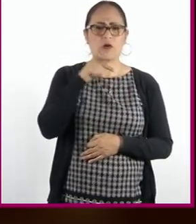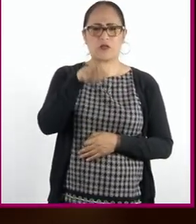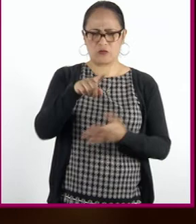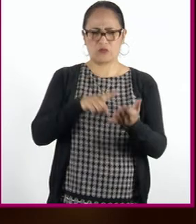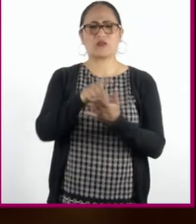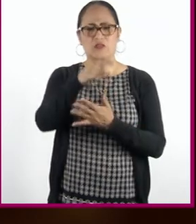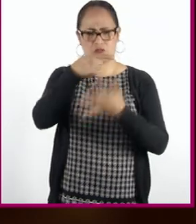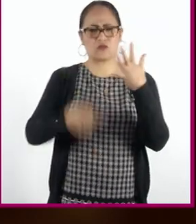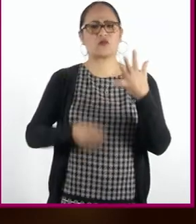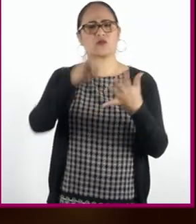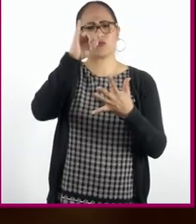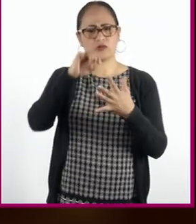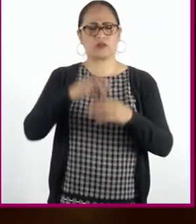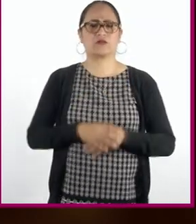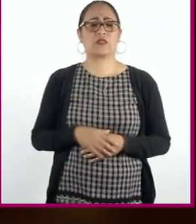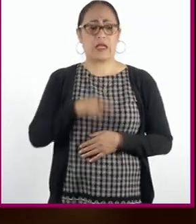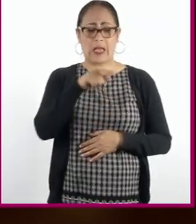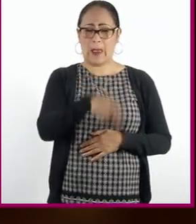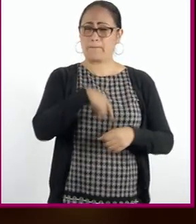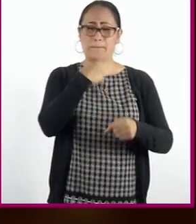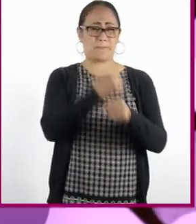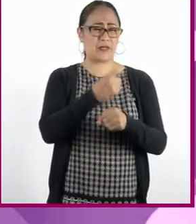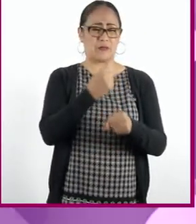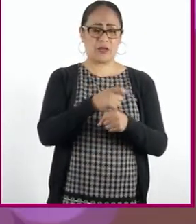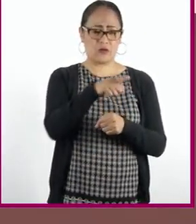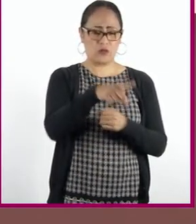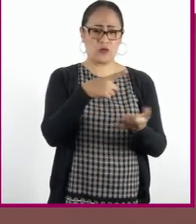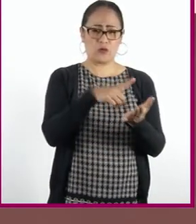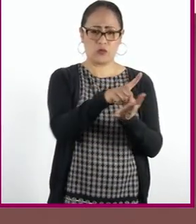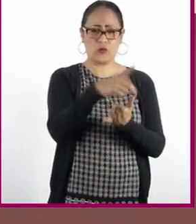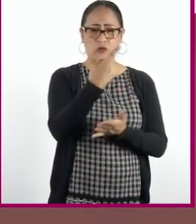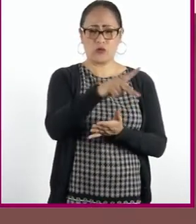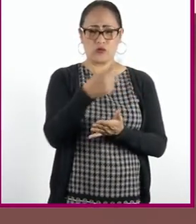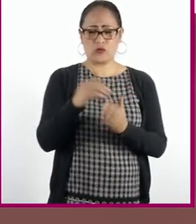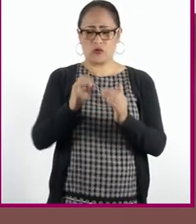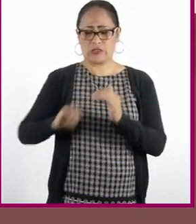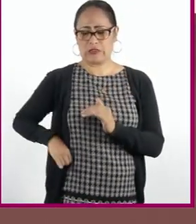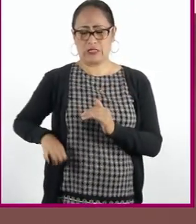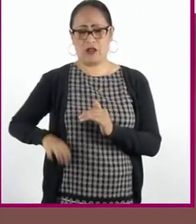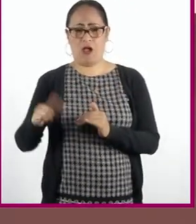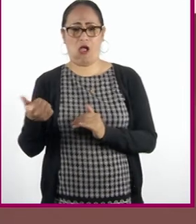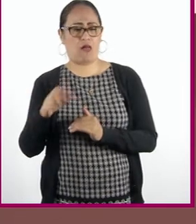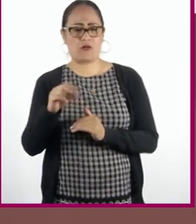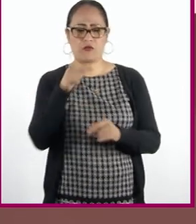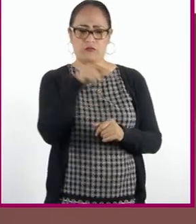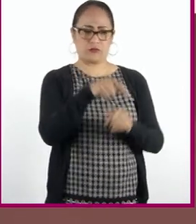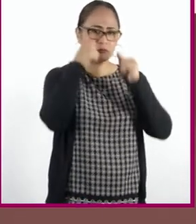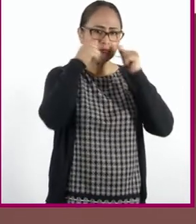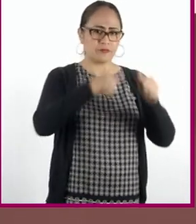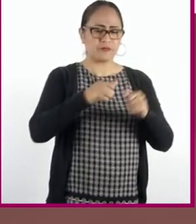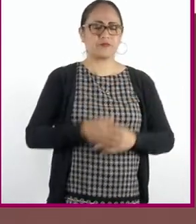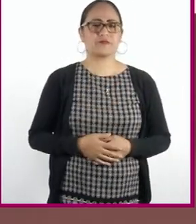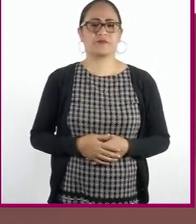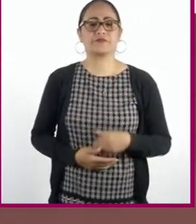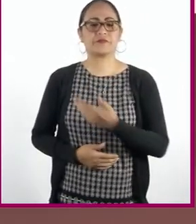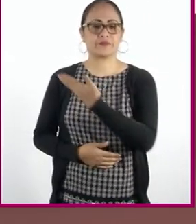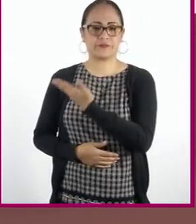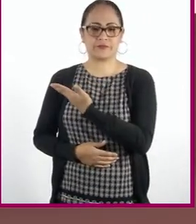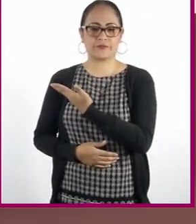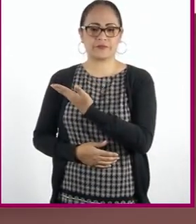los menores por encima de cualquier otro interés. ¿Cuál es el deber de las familias y los estados para